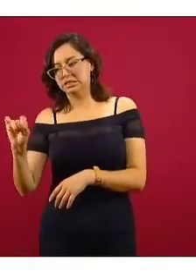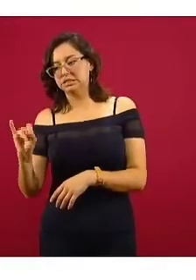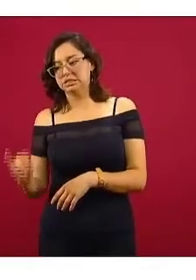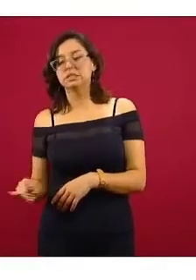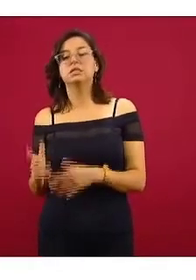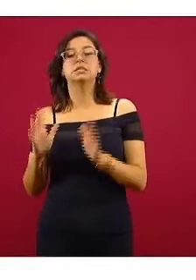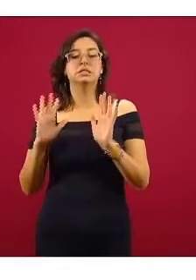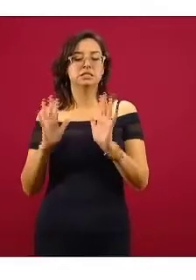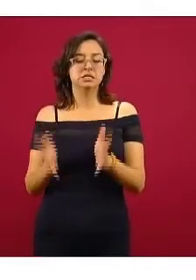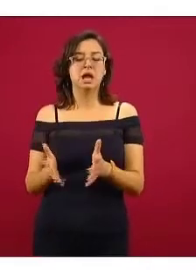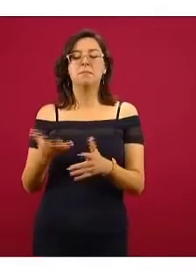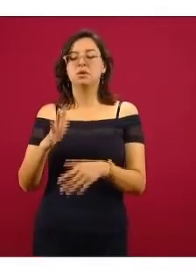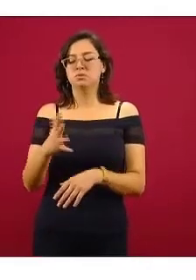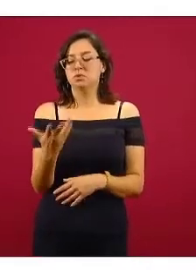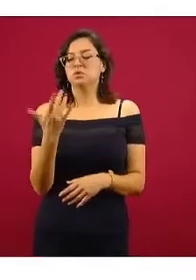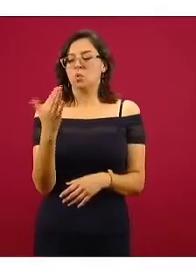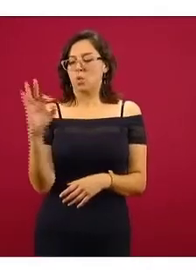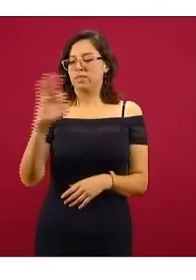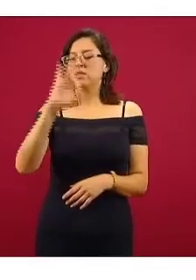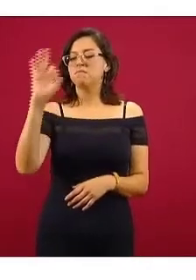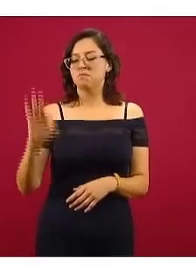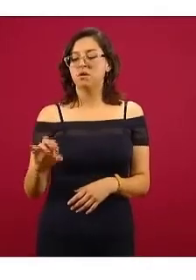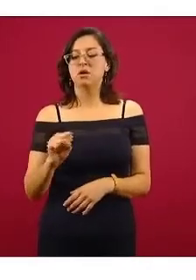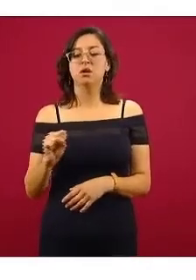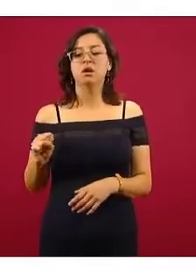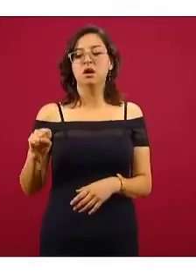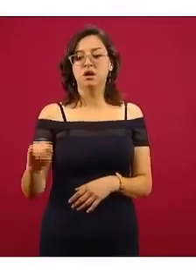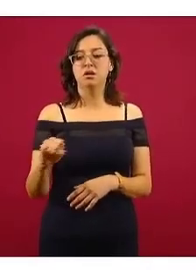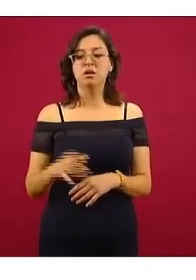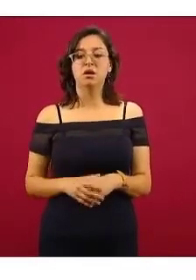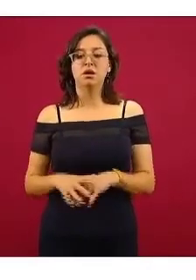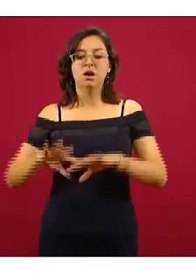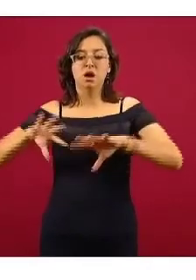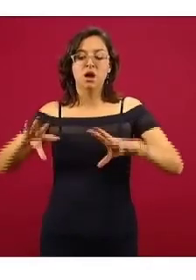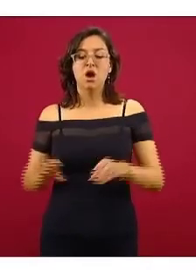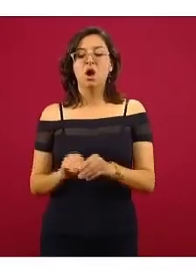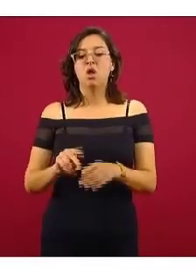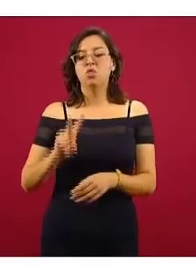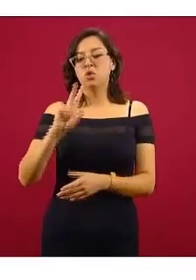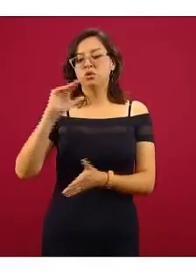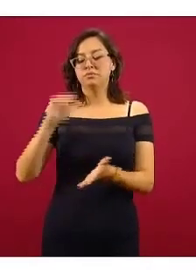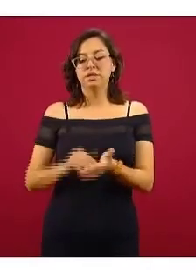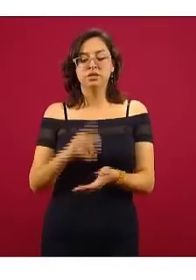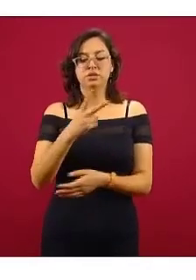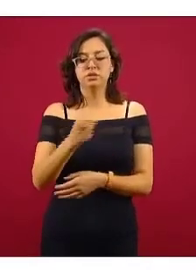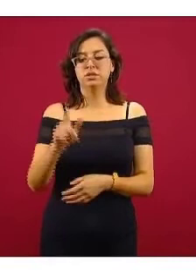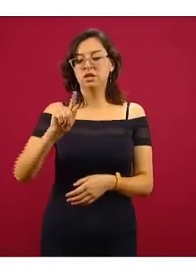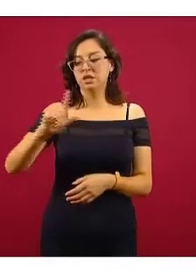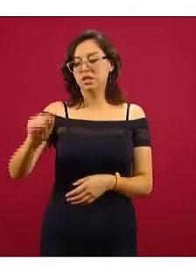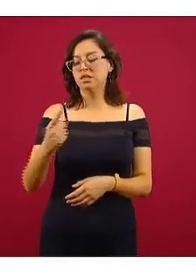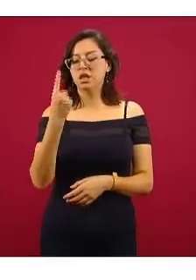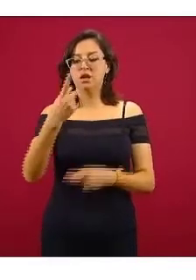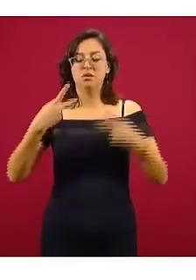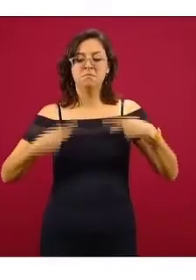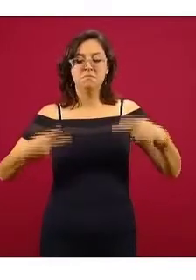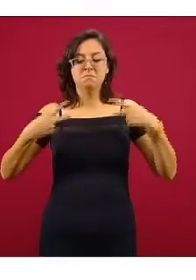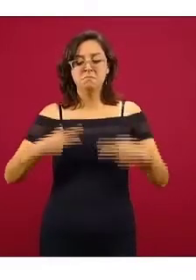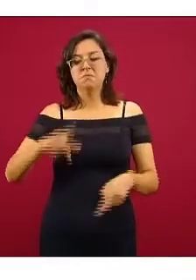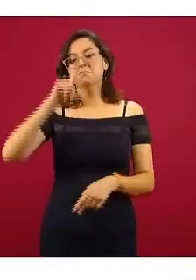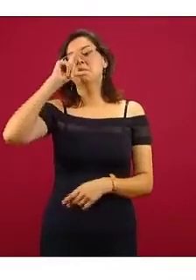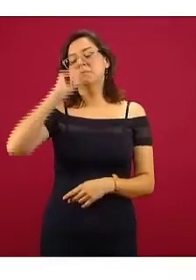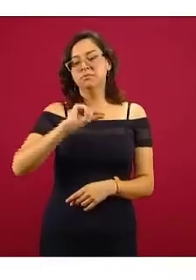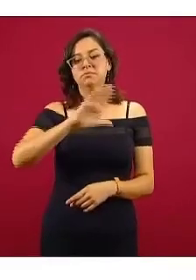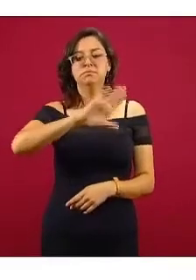del 50%. Son 2.271 defunciones las que lamentablemente también han ocurrido a causa de